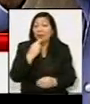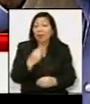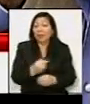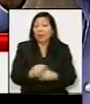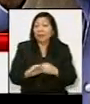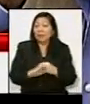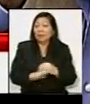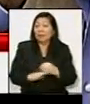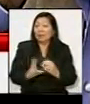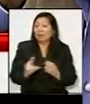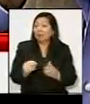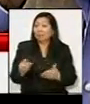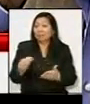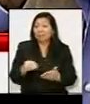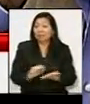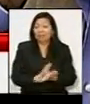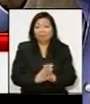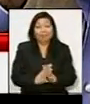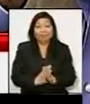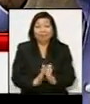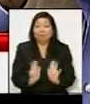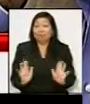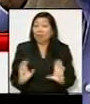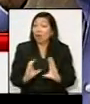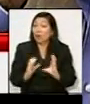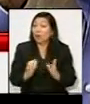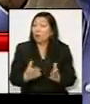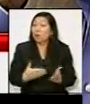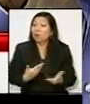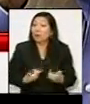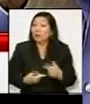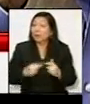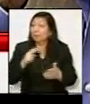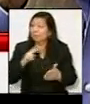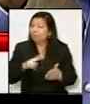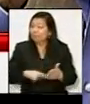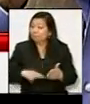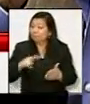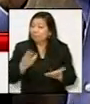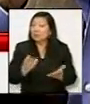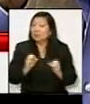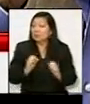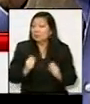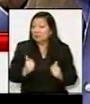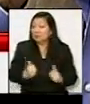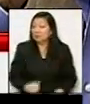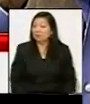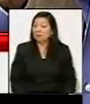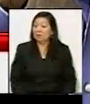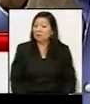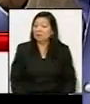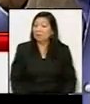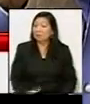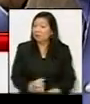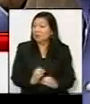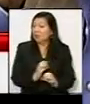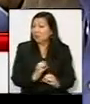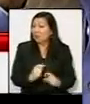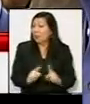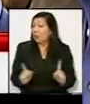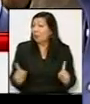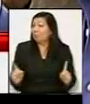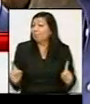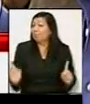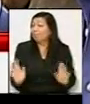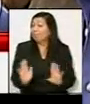la base de estos hechos que no consideran y entonces claro el congreso podría volver a revisarlo y si lo estima pertinente acatar lo o no pero si no la